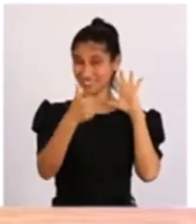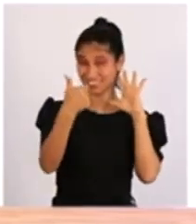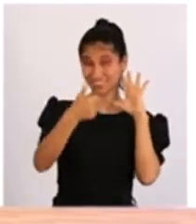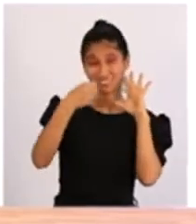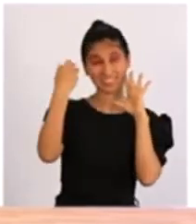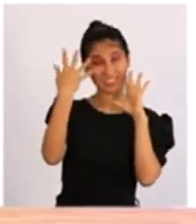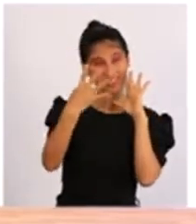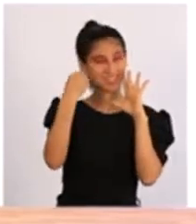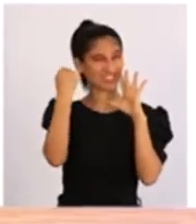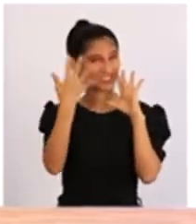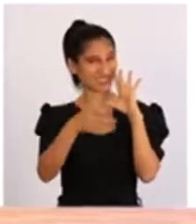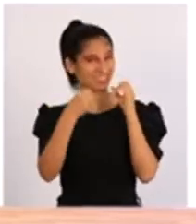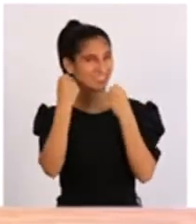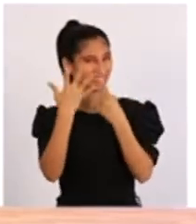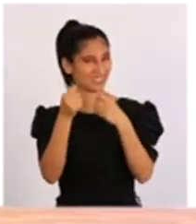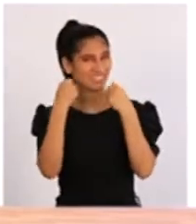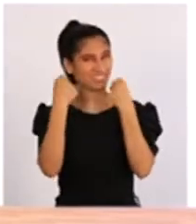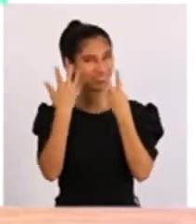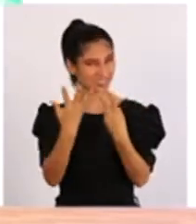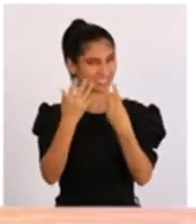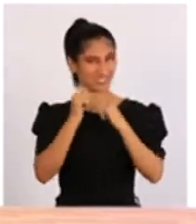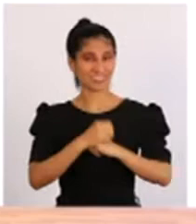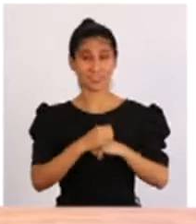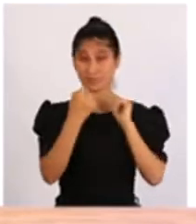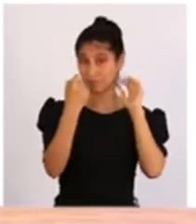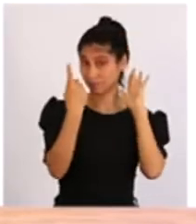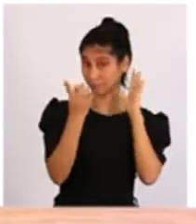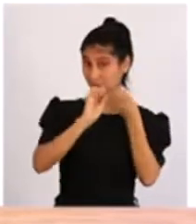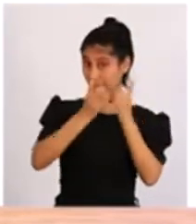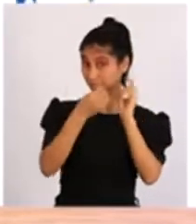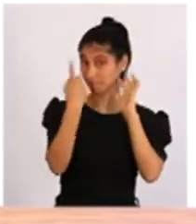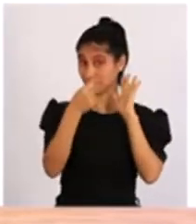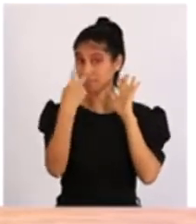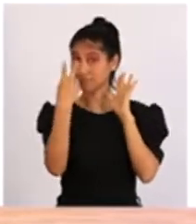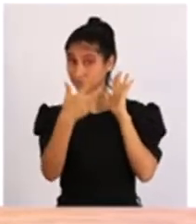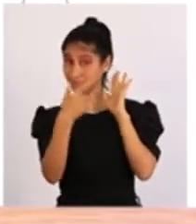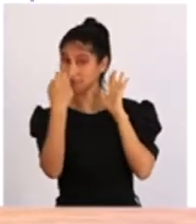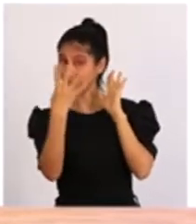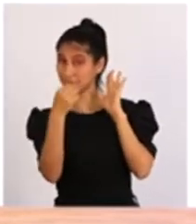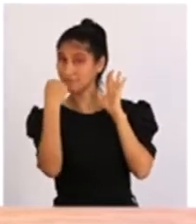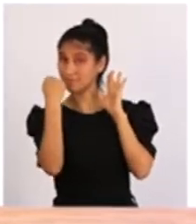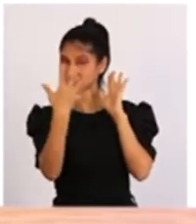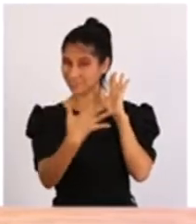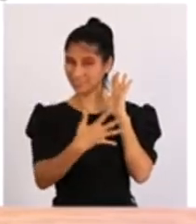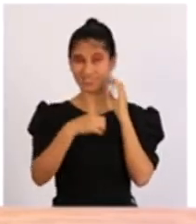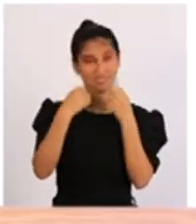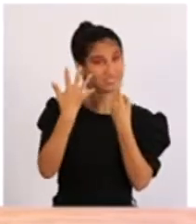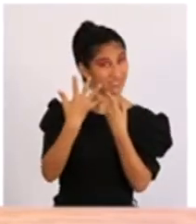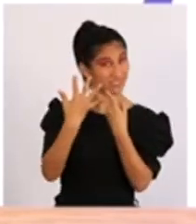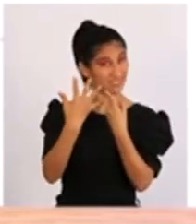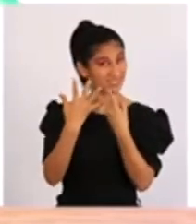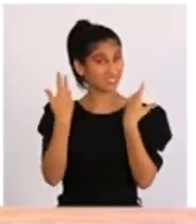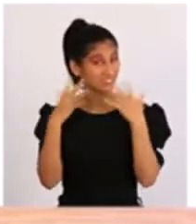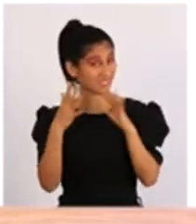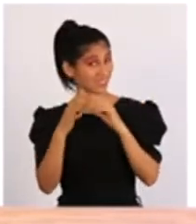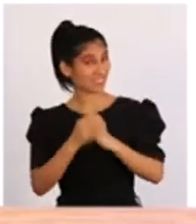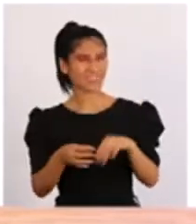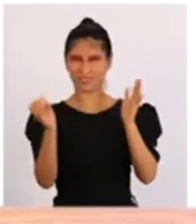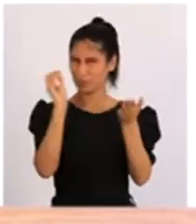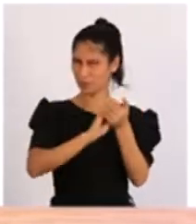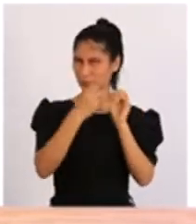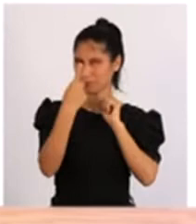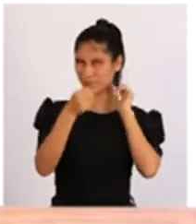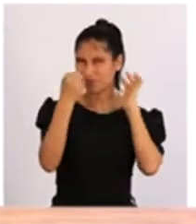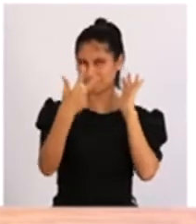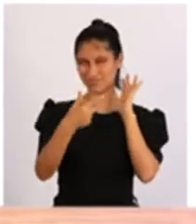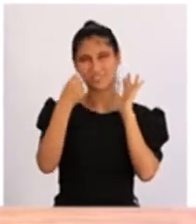2, 3, 4, 5, 6 y cambio. 1, 2, 3, 4. Vamos, y